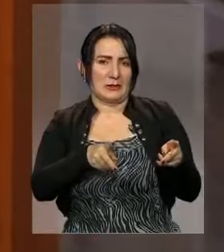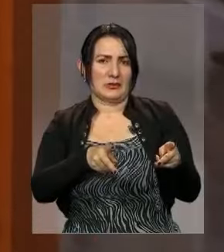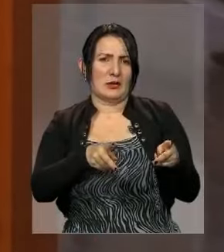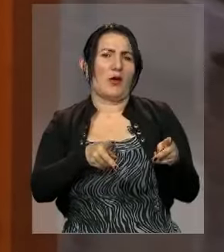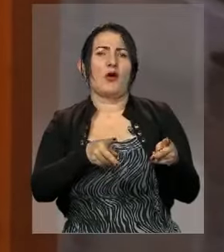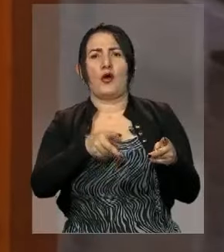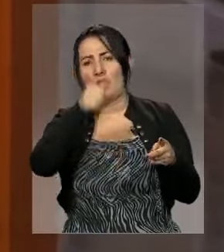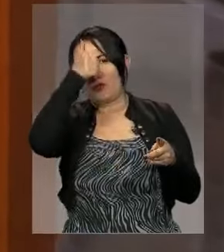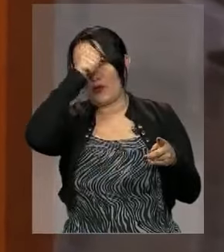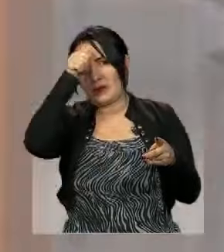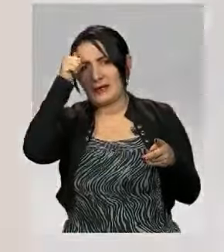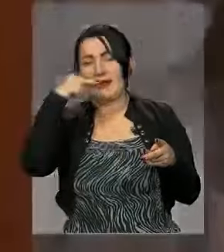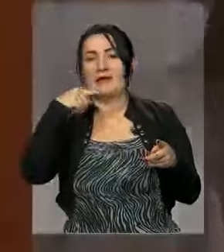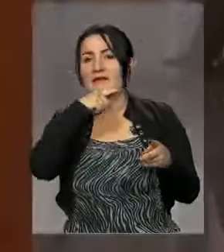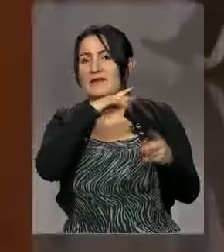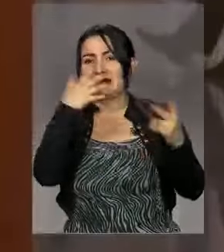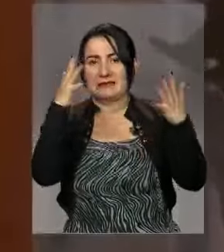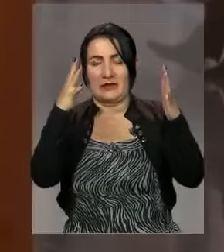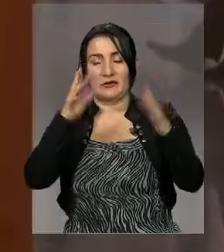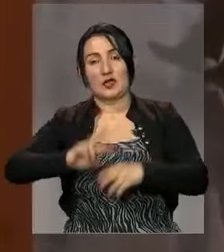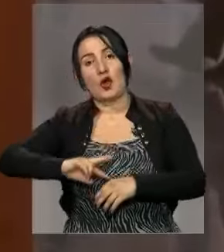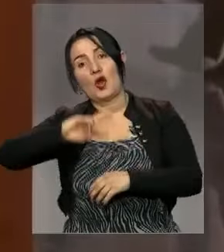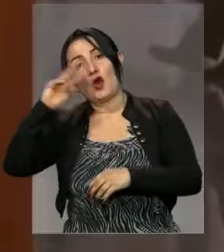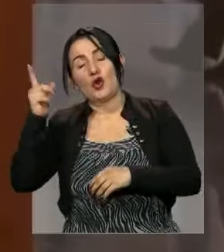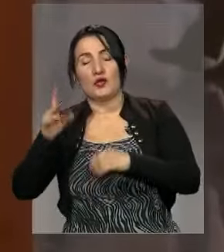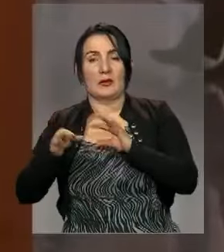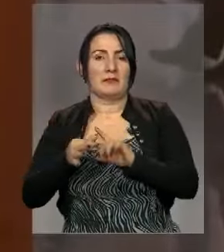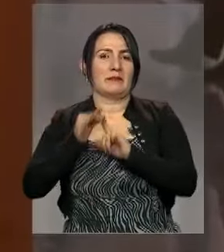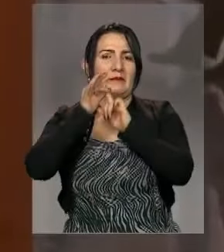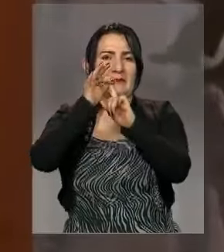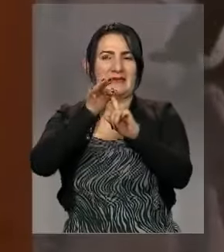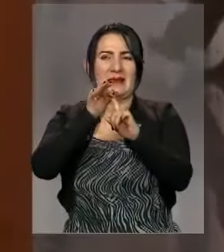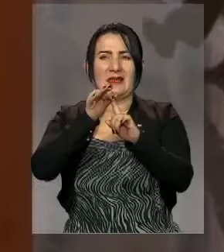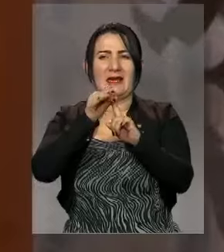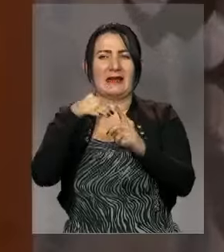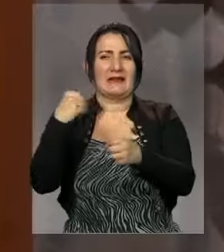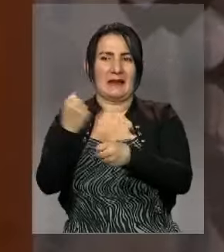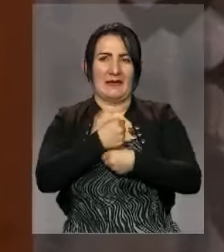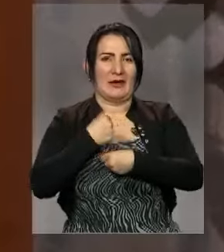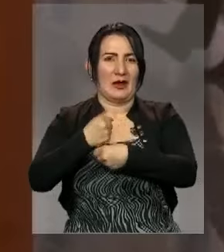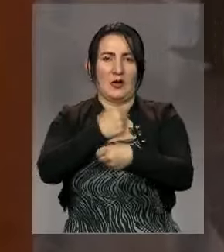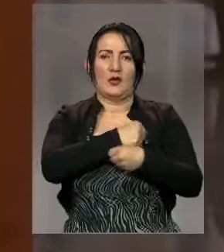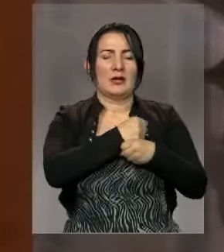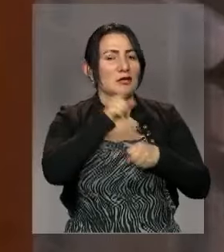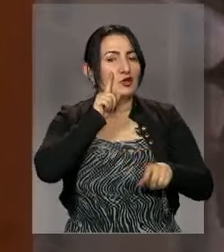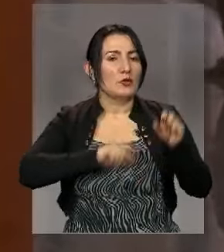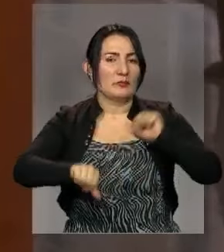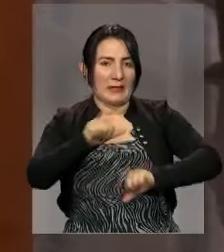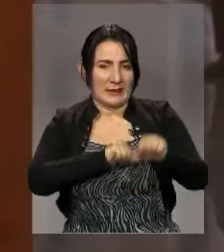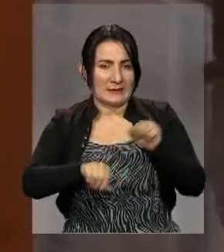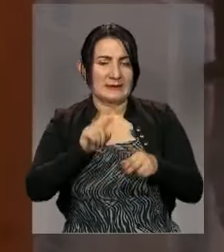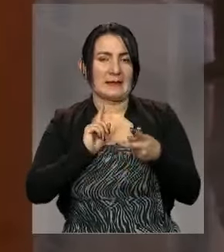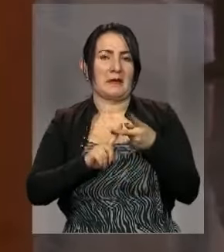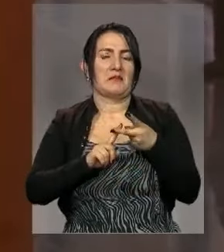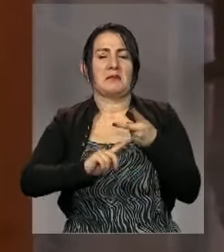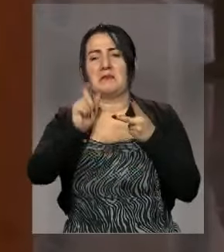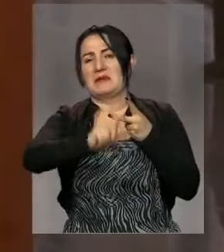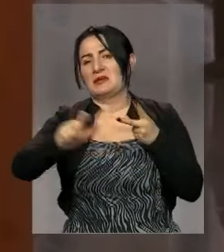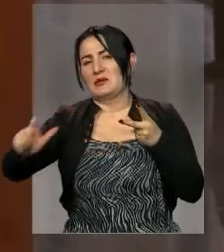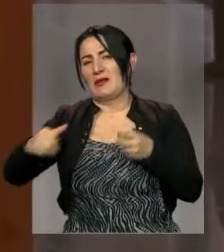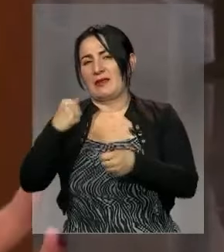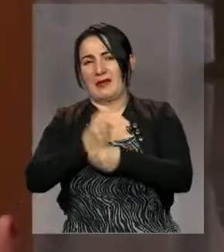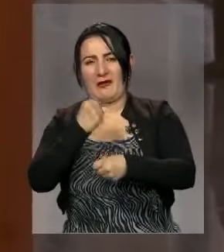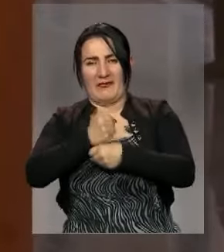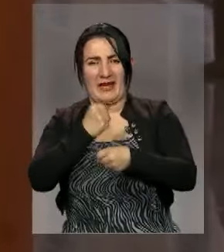como dominicales y festivos. Hay otros artículos muy importantes para las trabajadoras domésticas, para las personas que trabajan